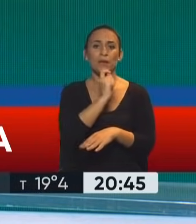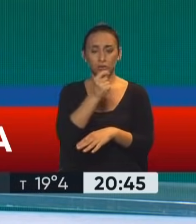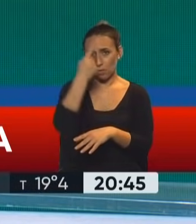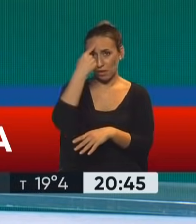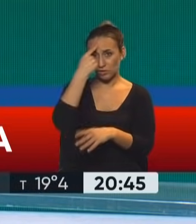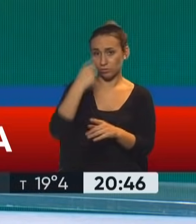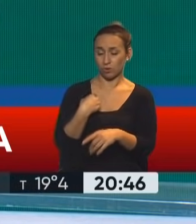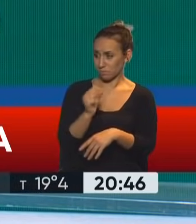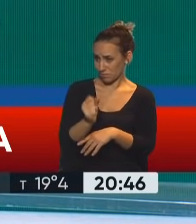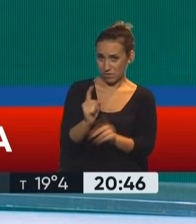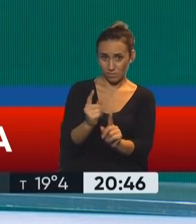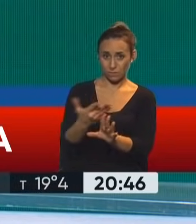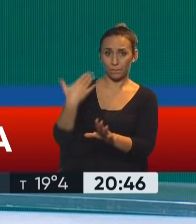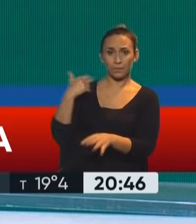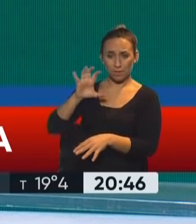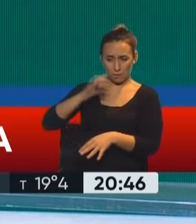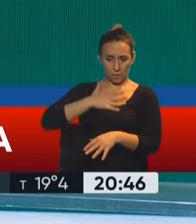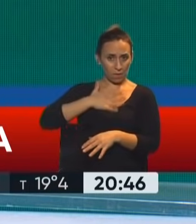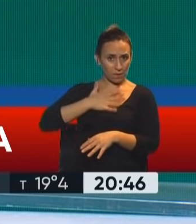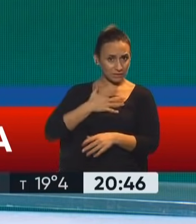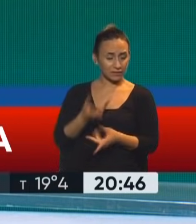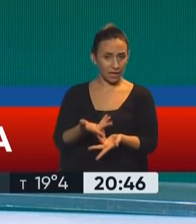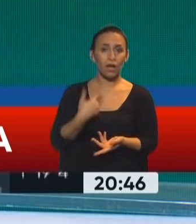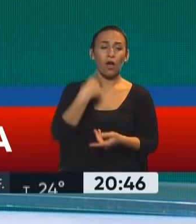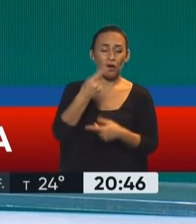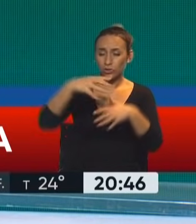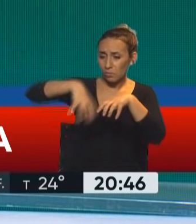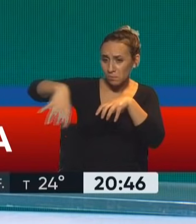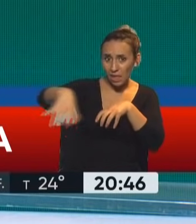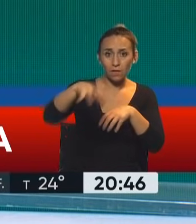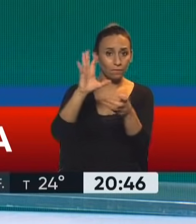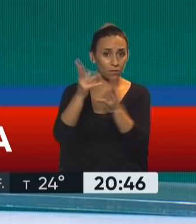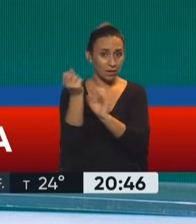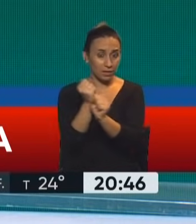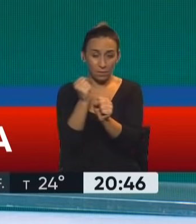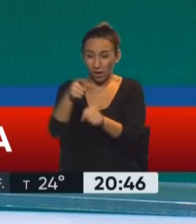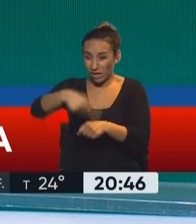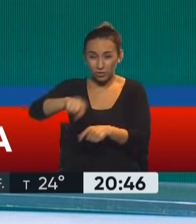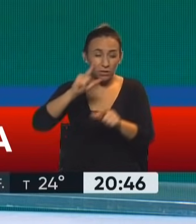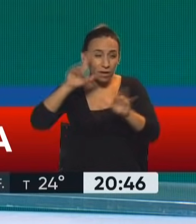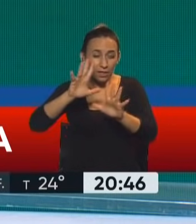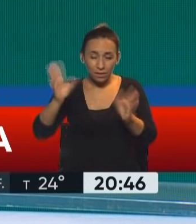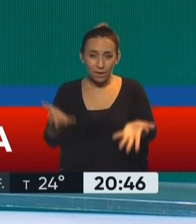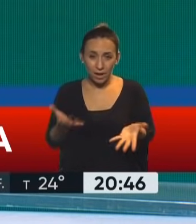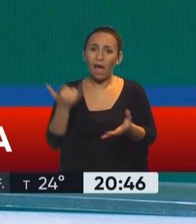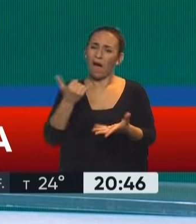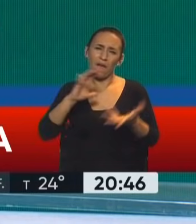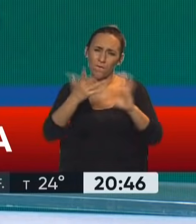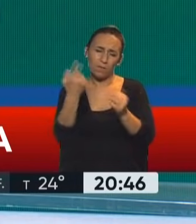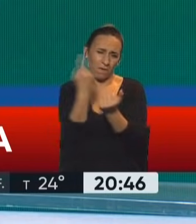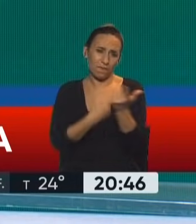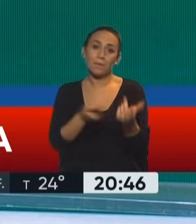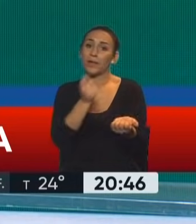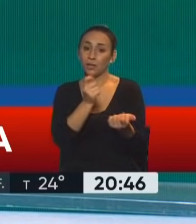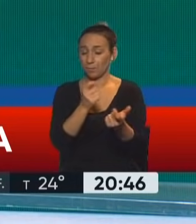de donde vengo, pienso en medios comunitarios que trabajan de otra manera todo el tiempo y que están totalmente fuera del mapa. Hay otra forma de hacer periodismo, lo que me